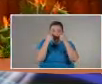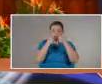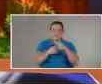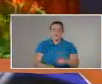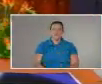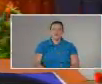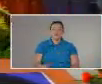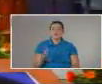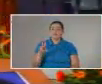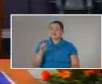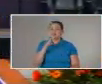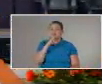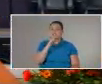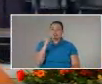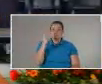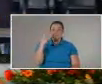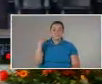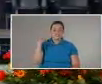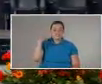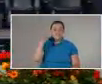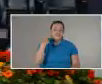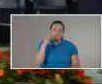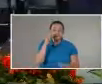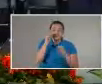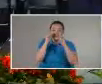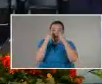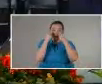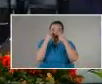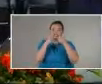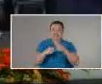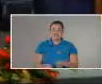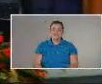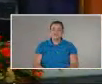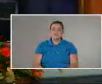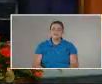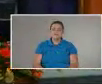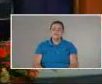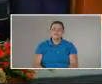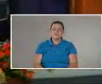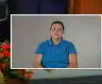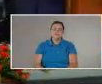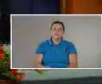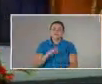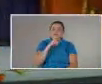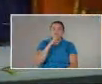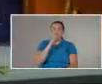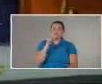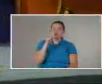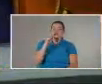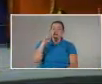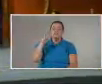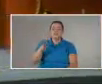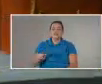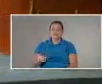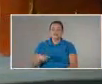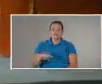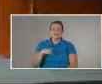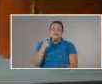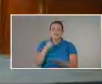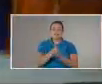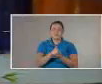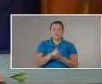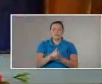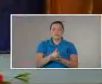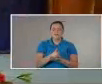Y no es una invitación a llorar hoy, es sencillamente una verdad a aceptar en nuestro corazón. Si Jesús